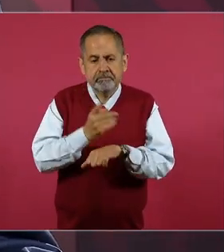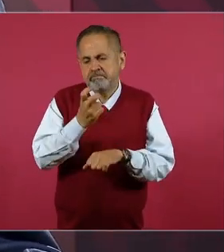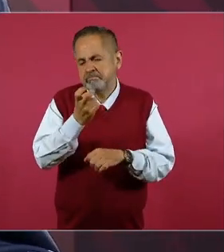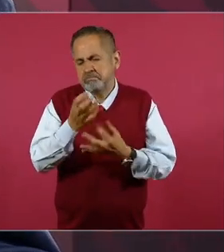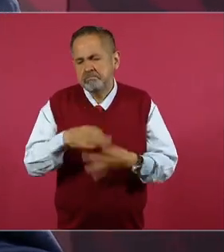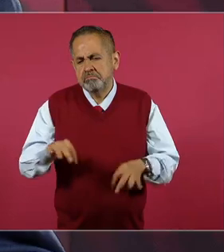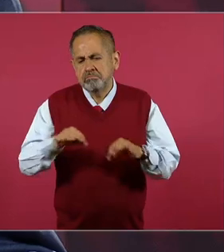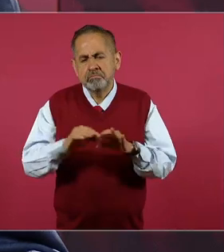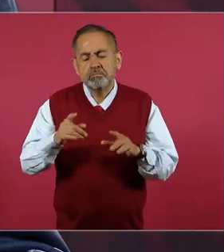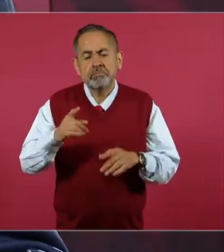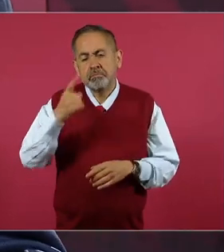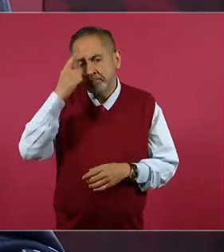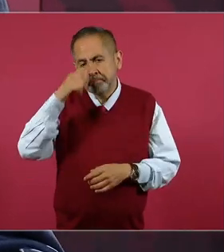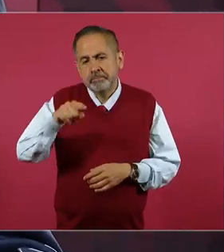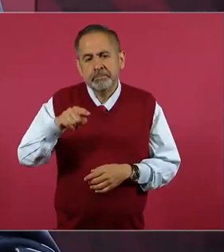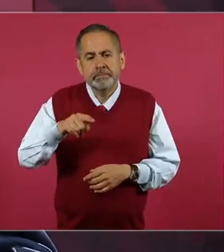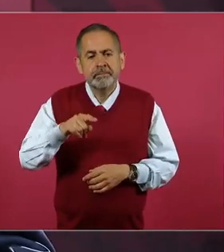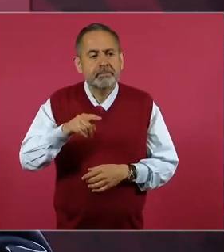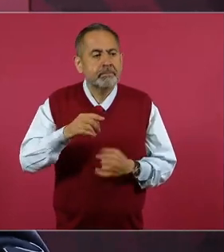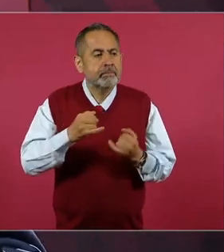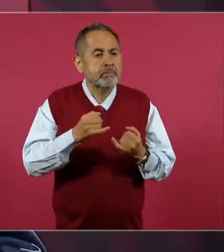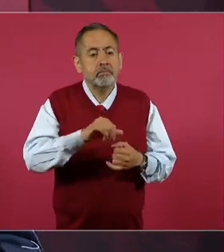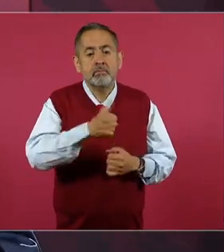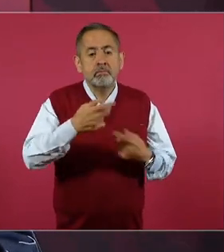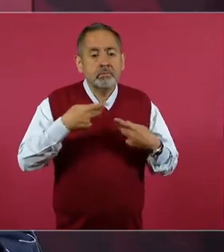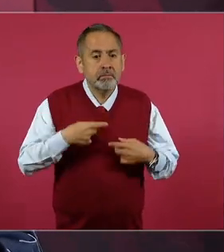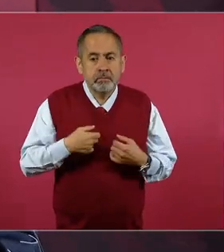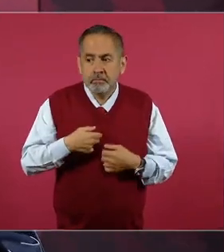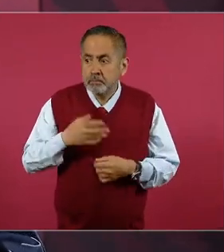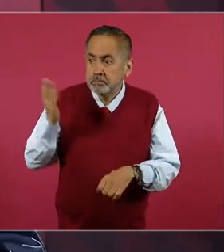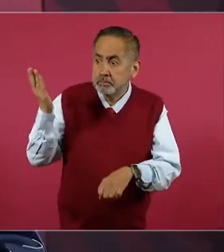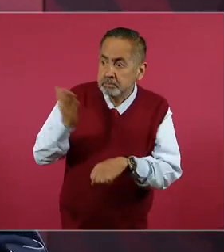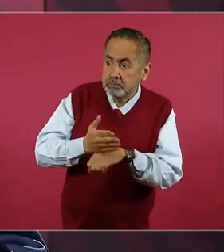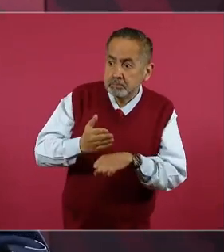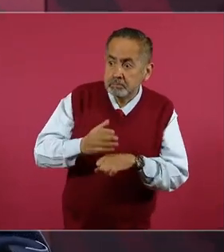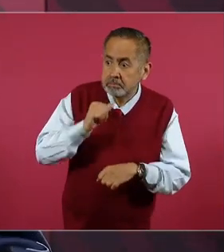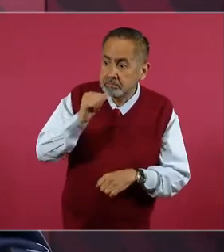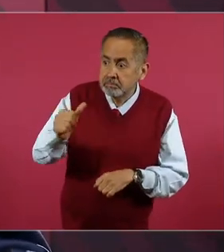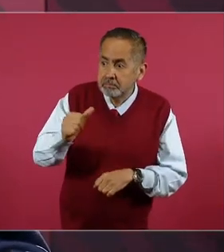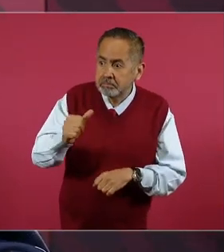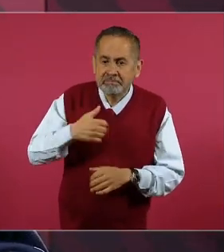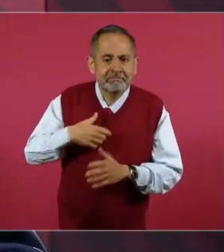no se dé la repetición de estos casos.